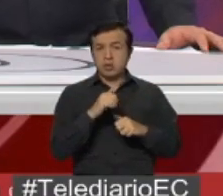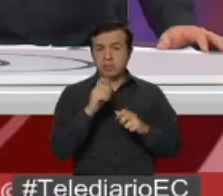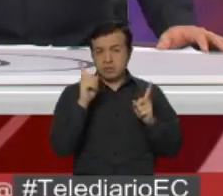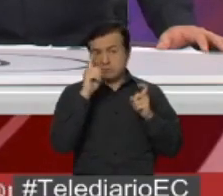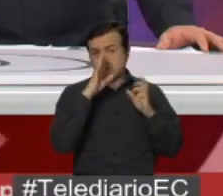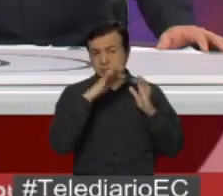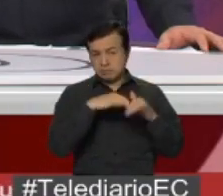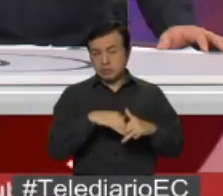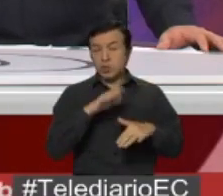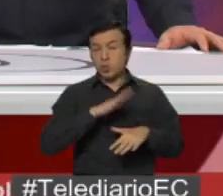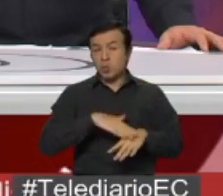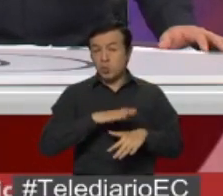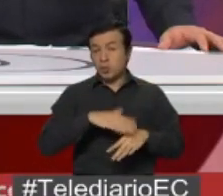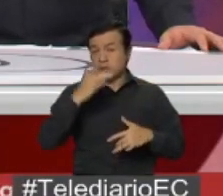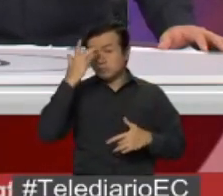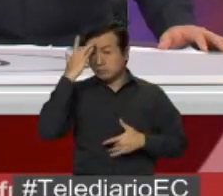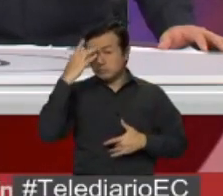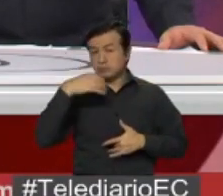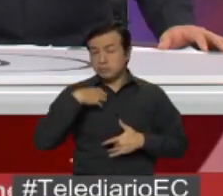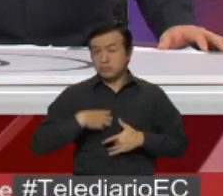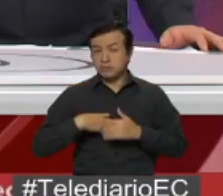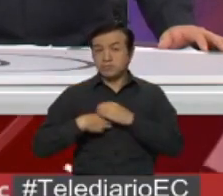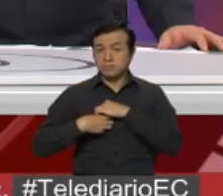de la pandemia en el país